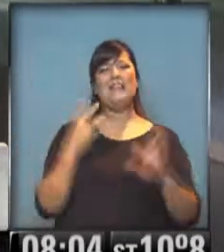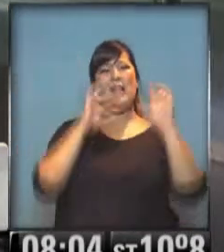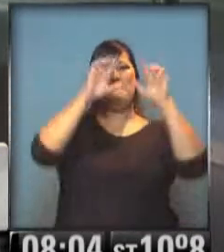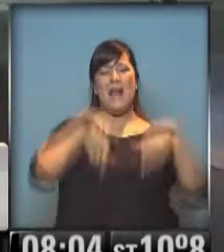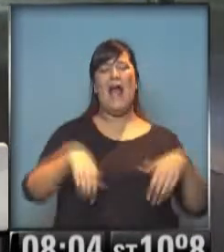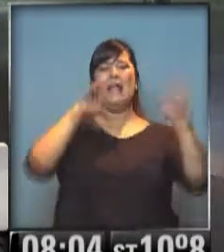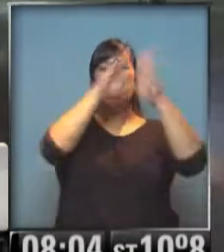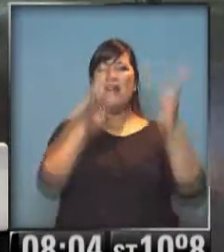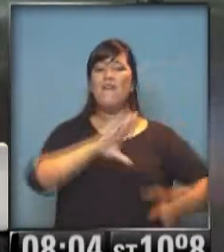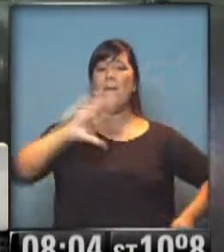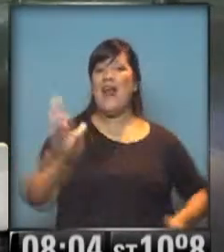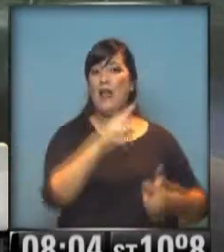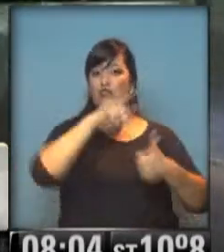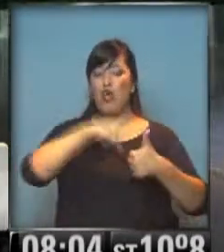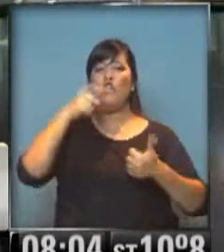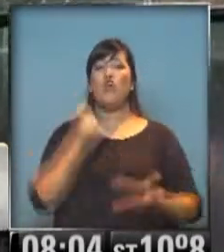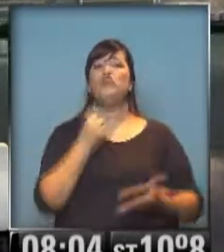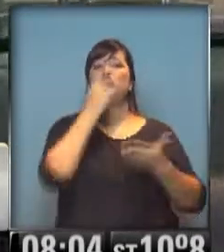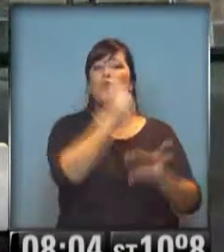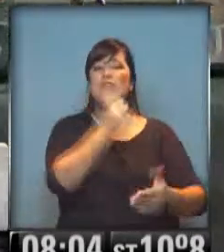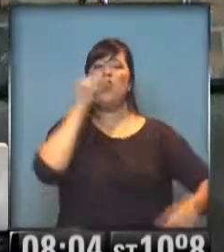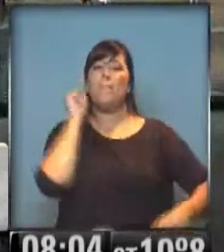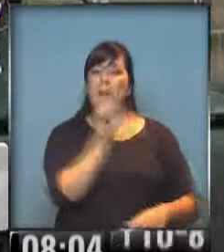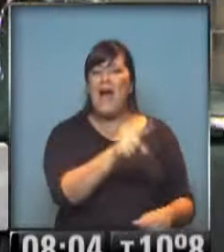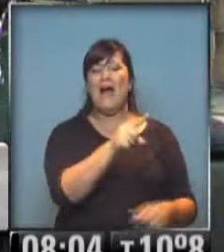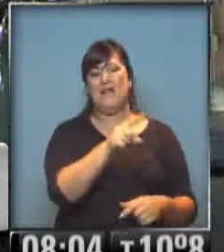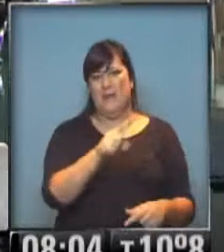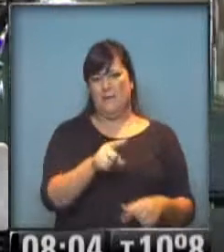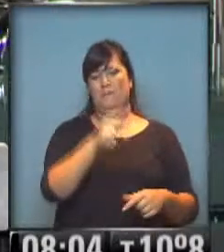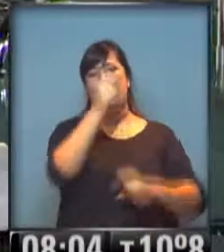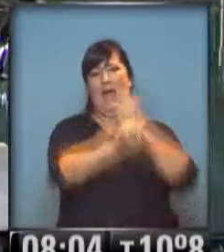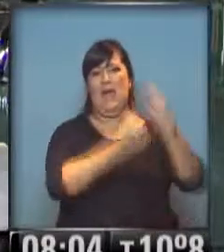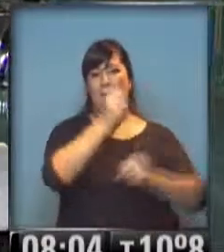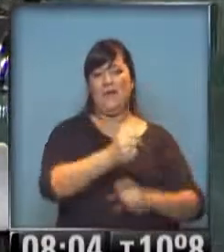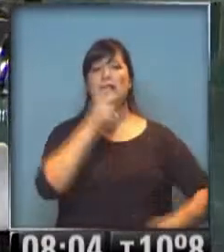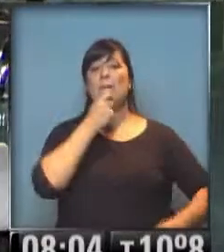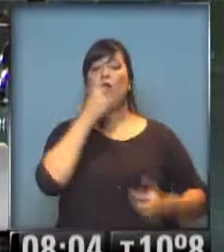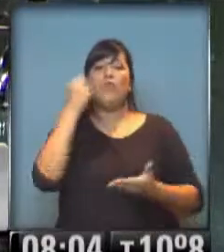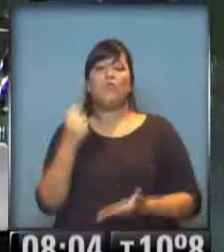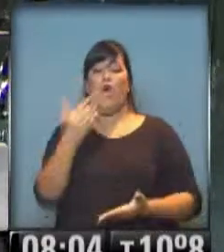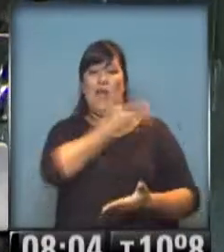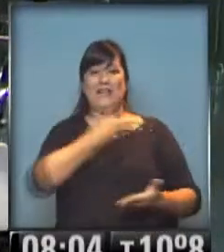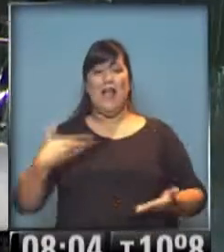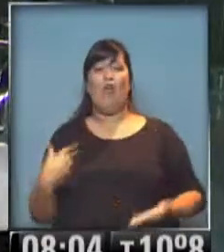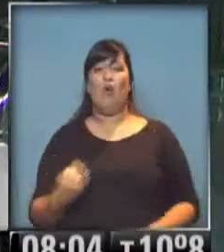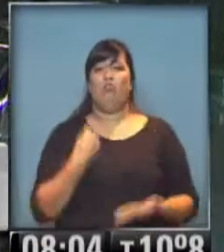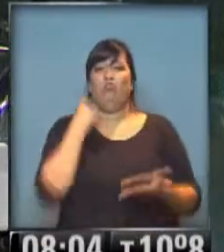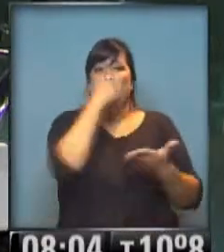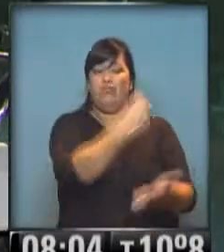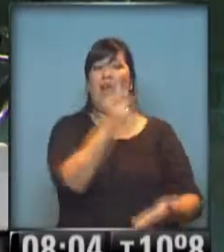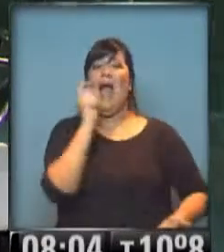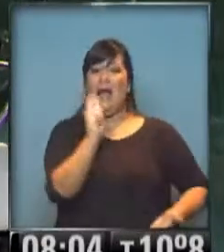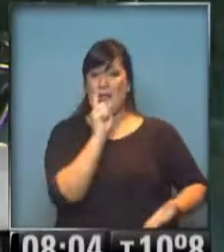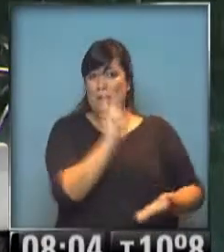un sucio sobre la oferta quiere decir quien recibía el subsidio del estado era aquellos que debían